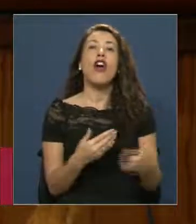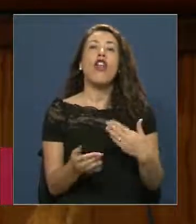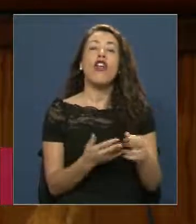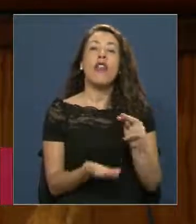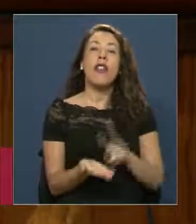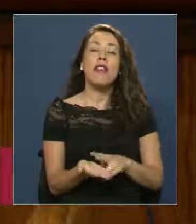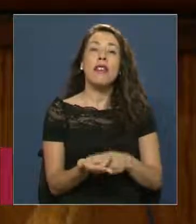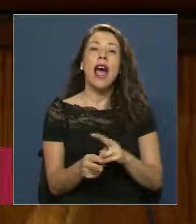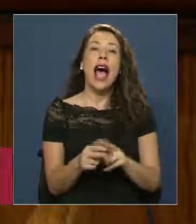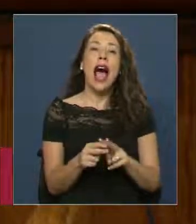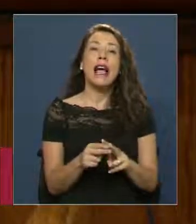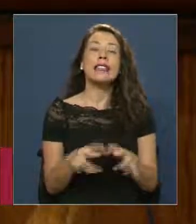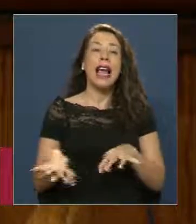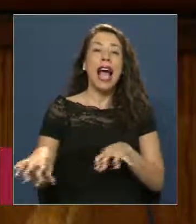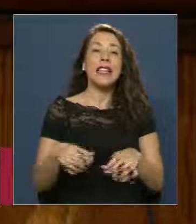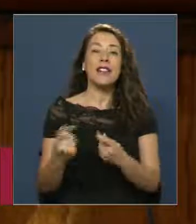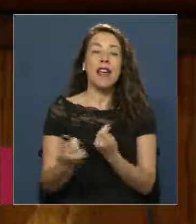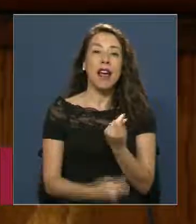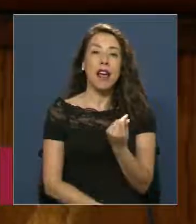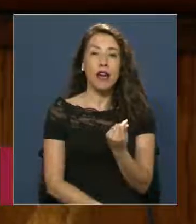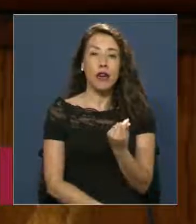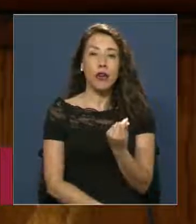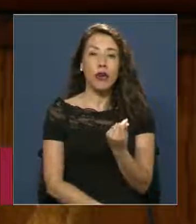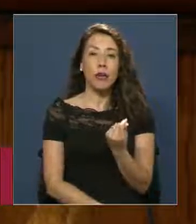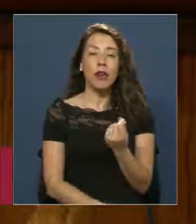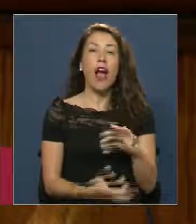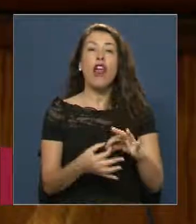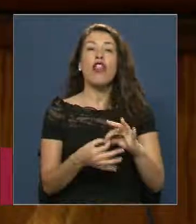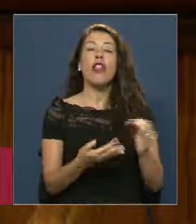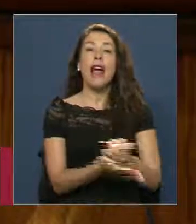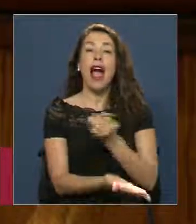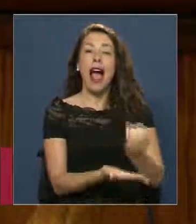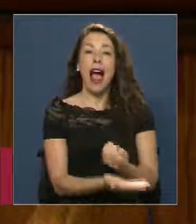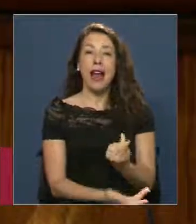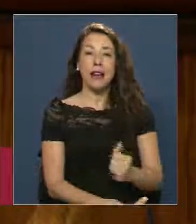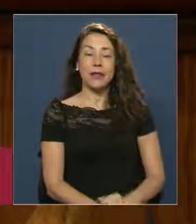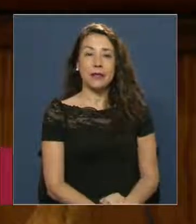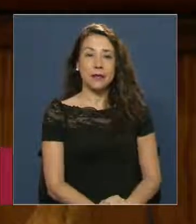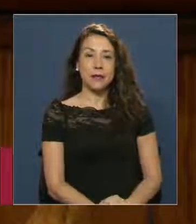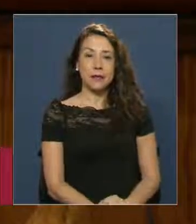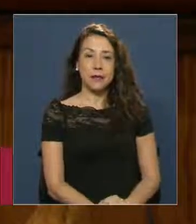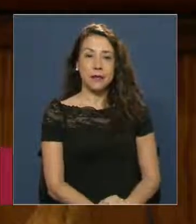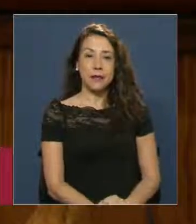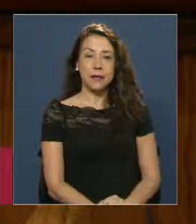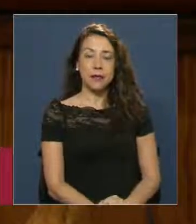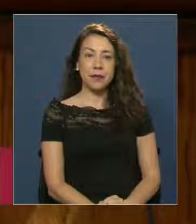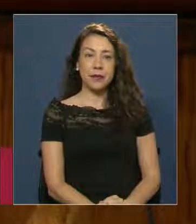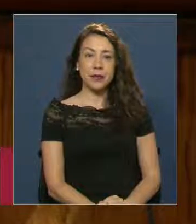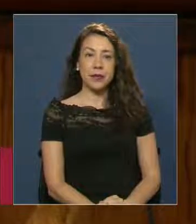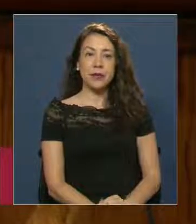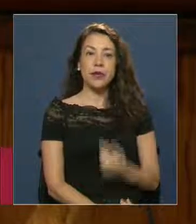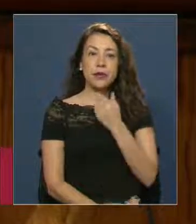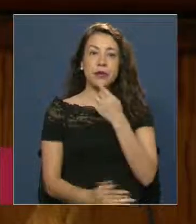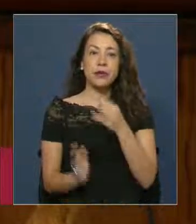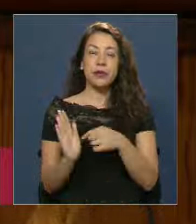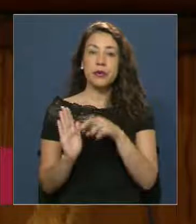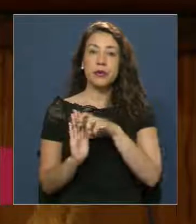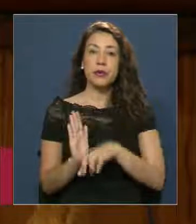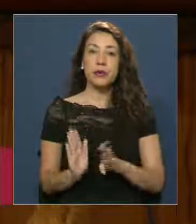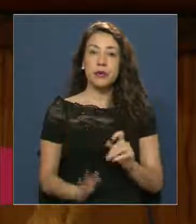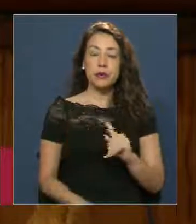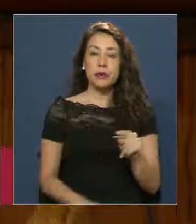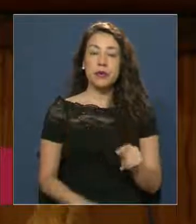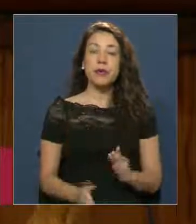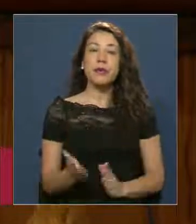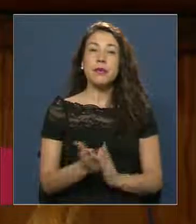realmente se realiza la actividad económica que la genera y donde se crea valor. Añade que el proyecto BEPS